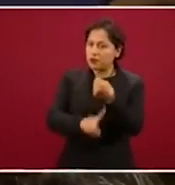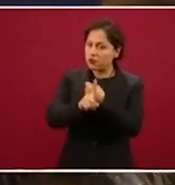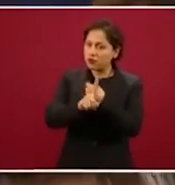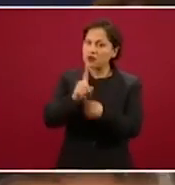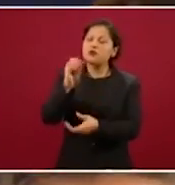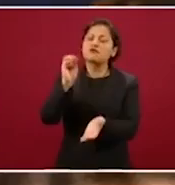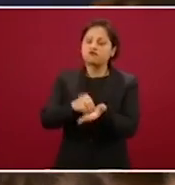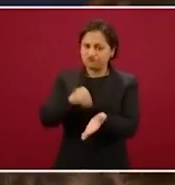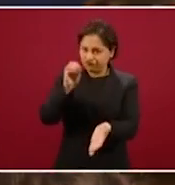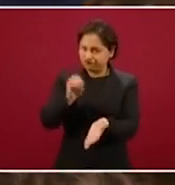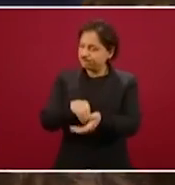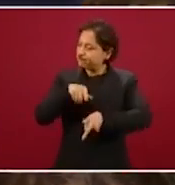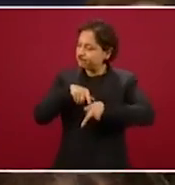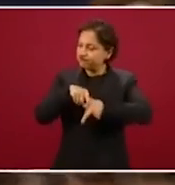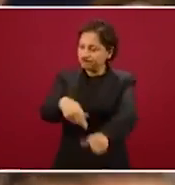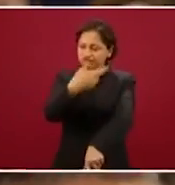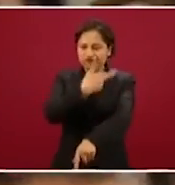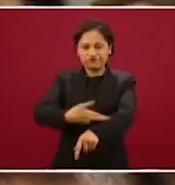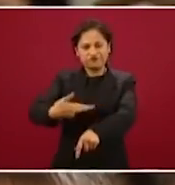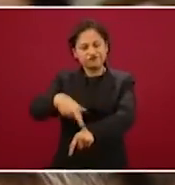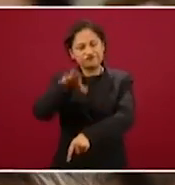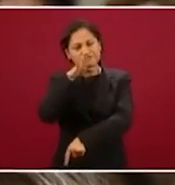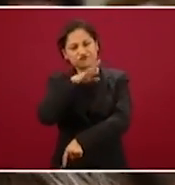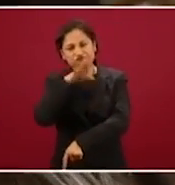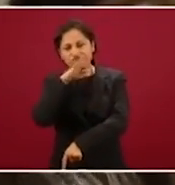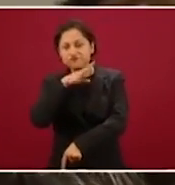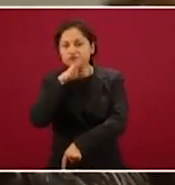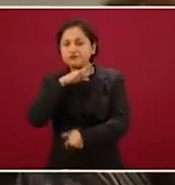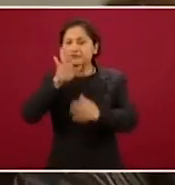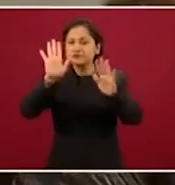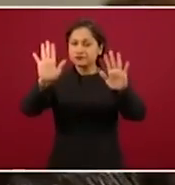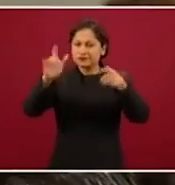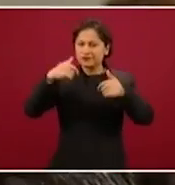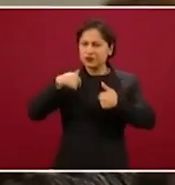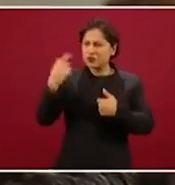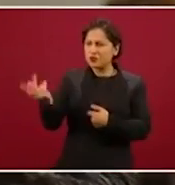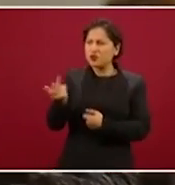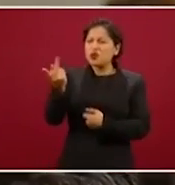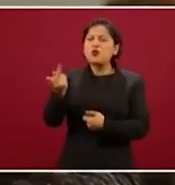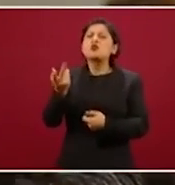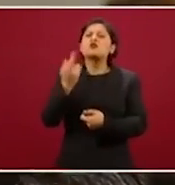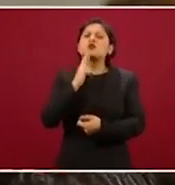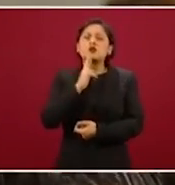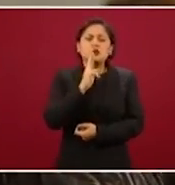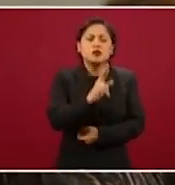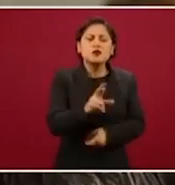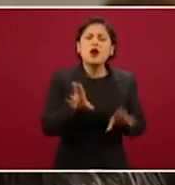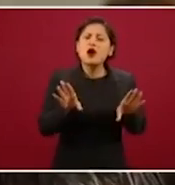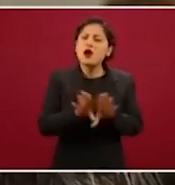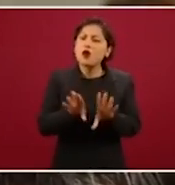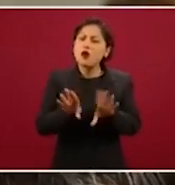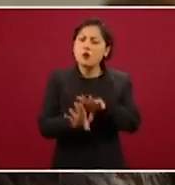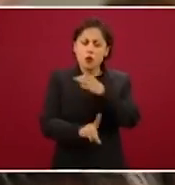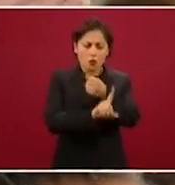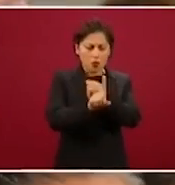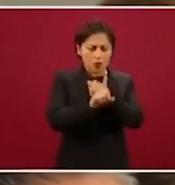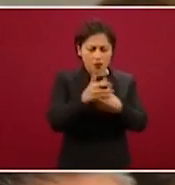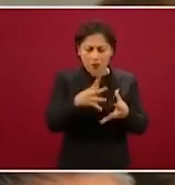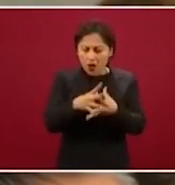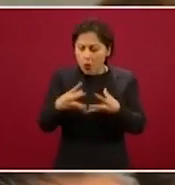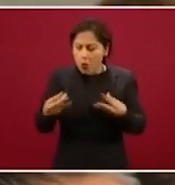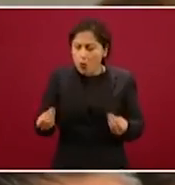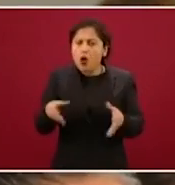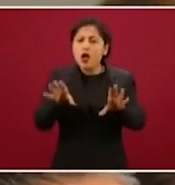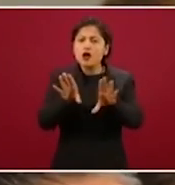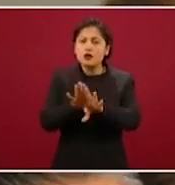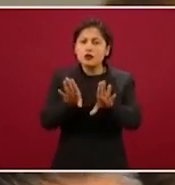yo quisiera saber también, de cierta manera, ¿cómo se puede solucionar? No sé si se les podría solucionar de alguna forma